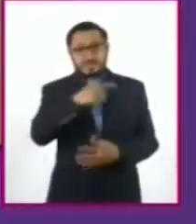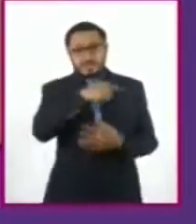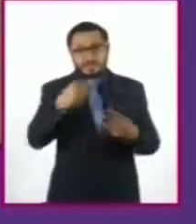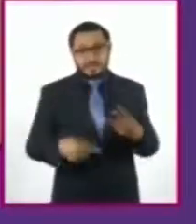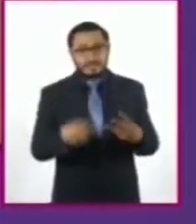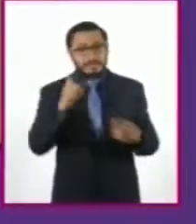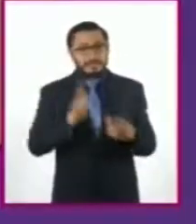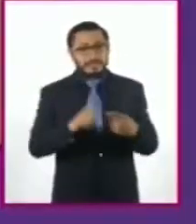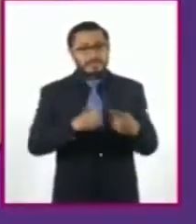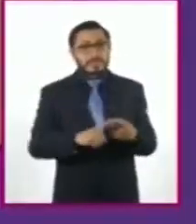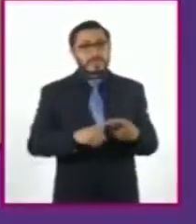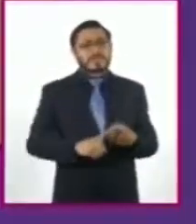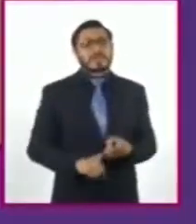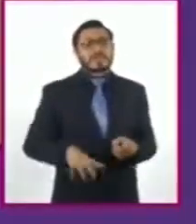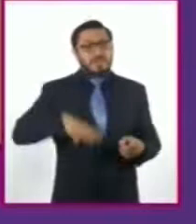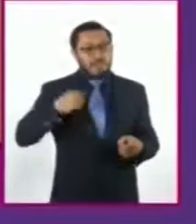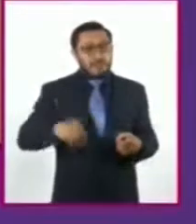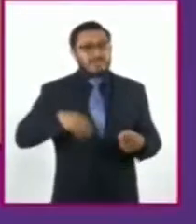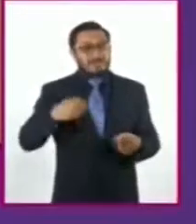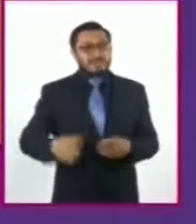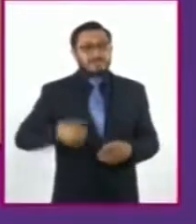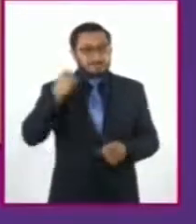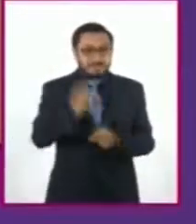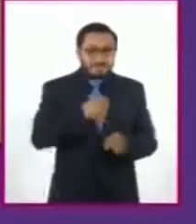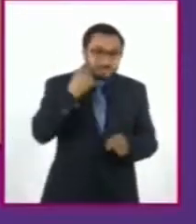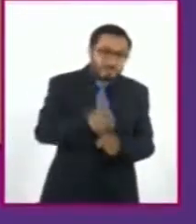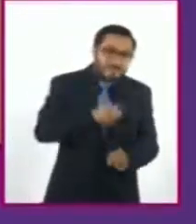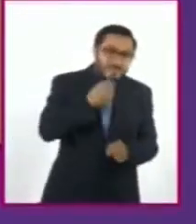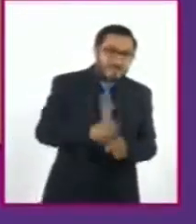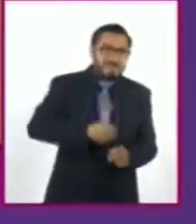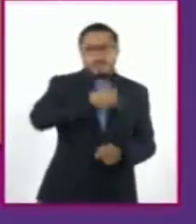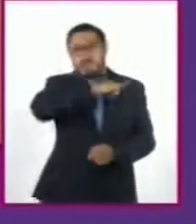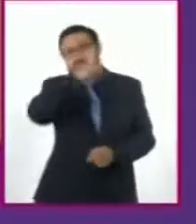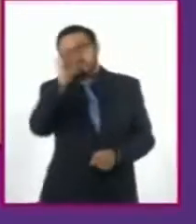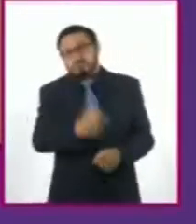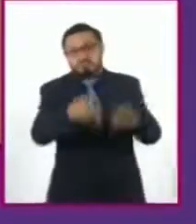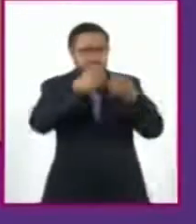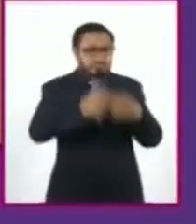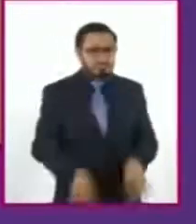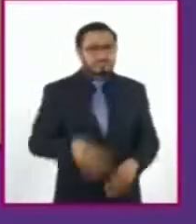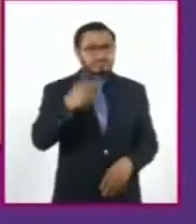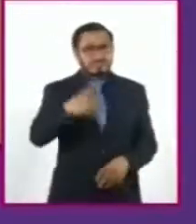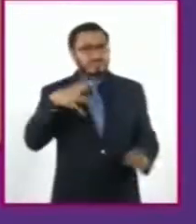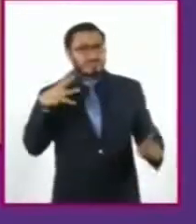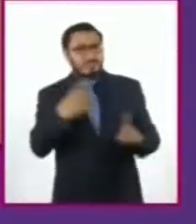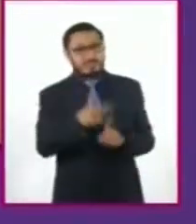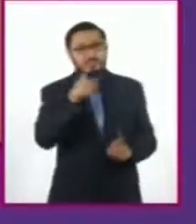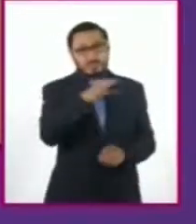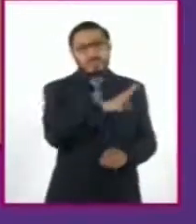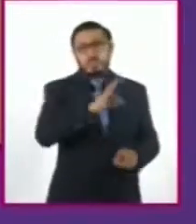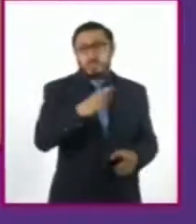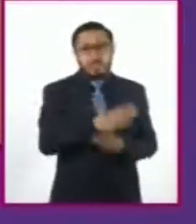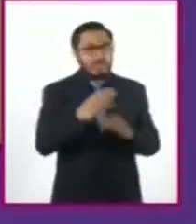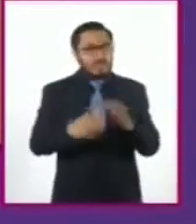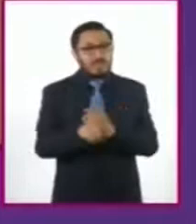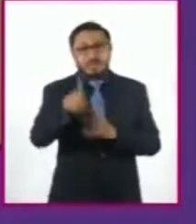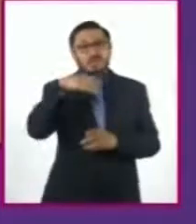1, dedicación, ser constante y que jamás te rindas. Con esto podrás alcanzar todo lo que te propongas. Tal